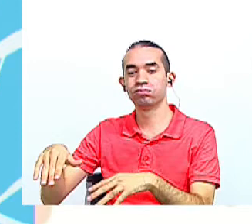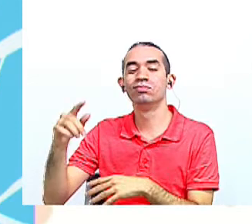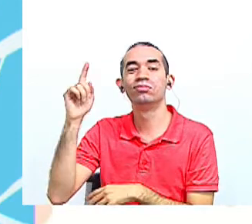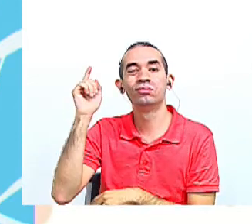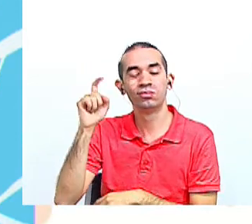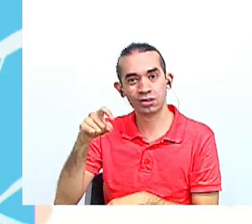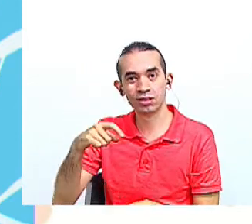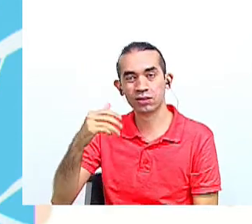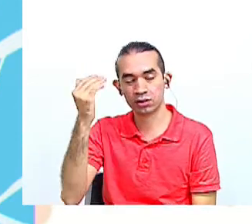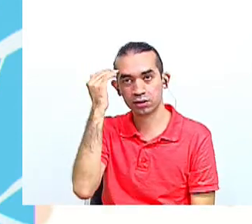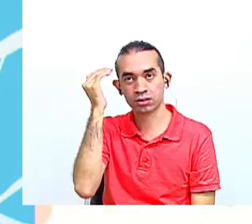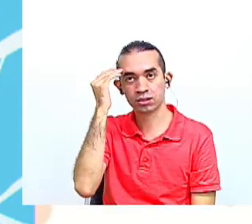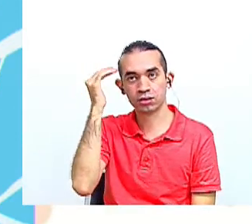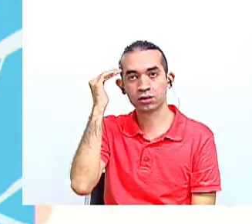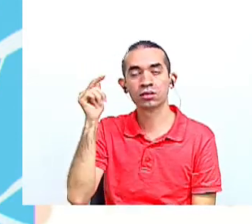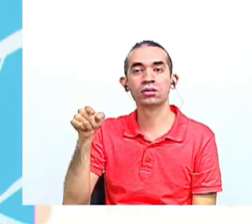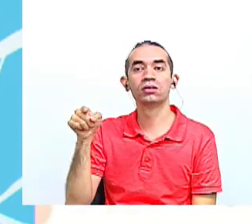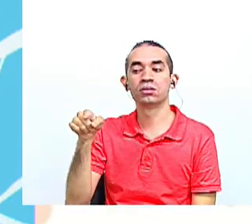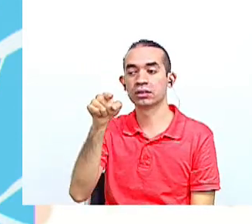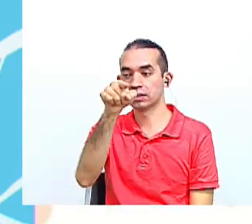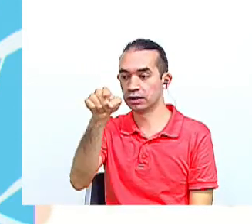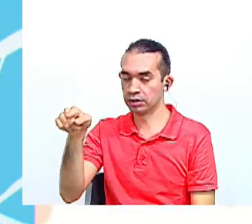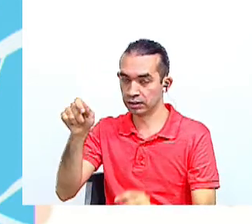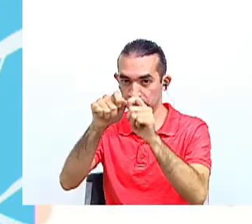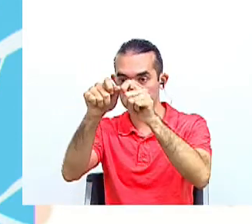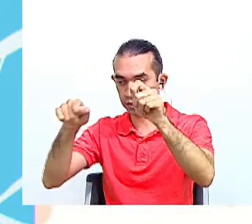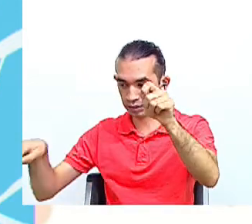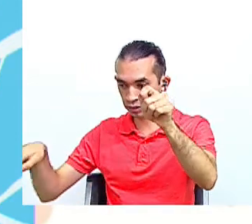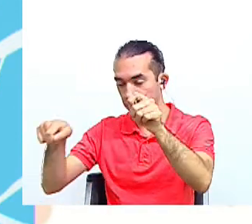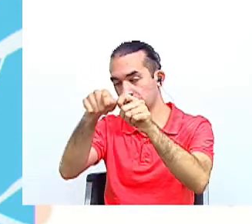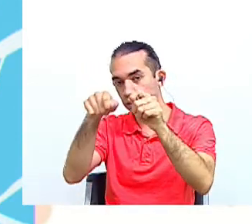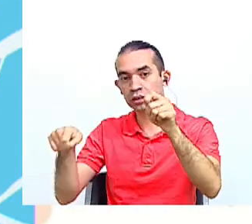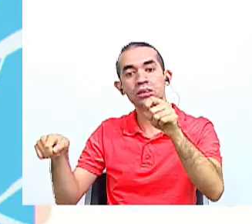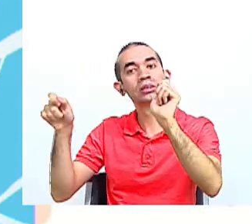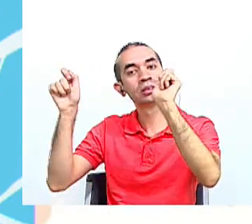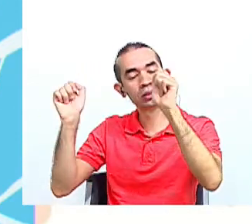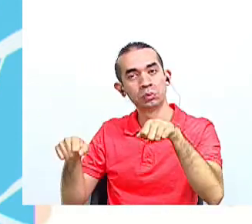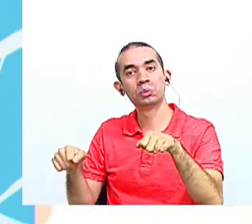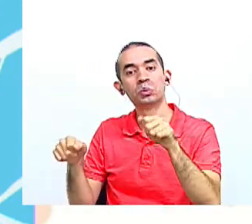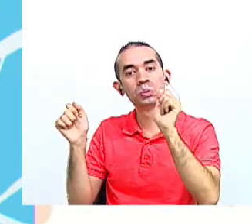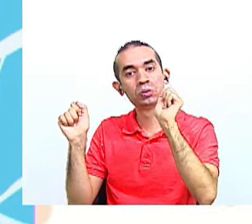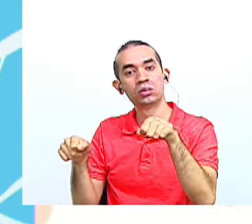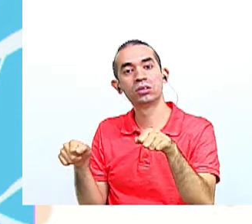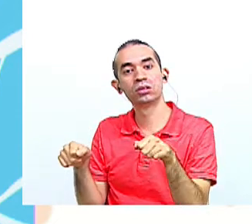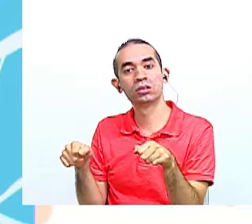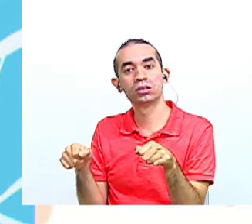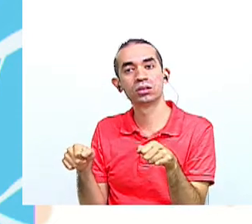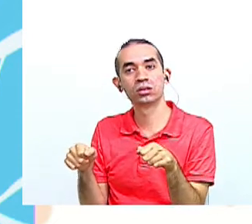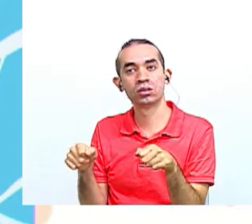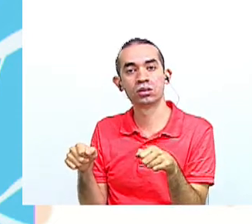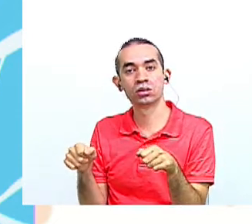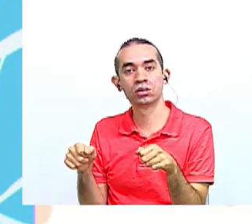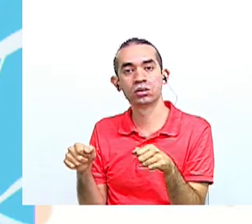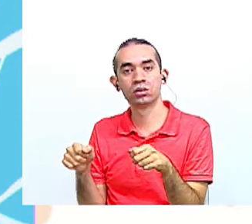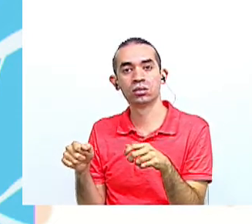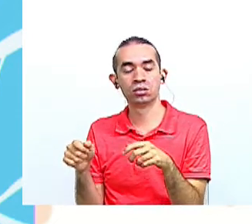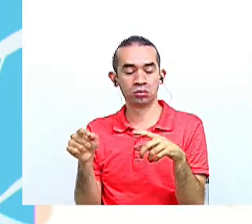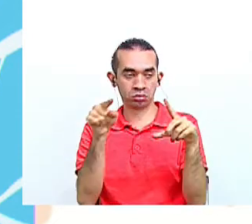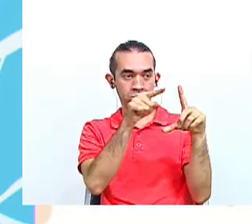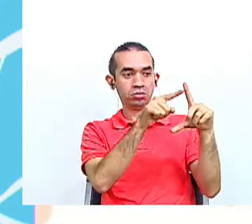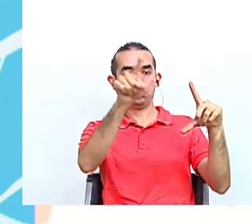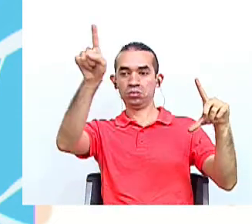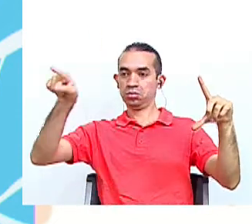comprobar que esa medida puede ser dada por un